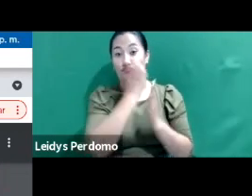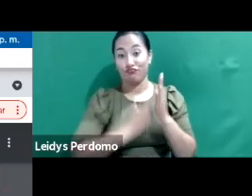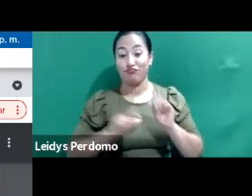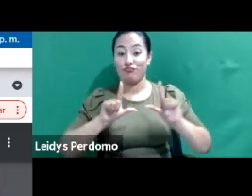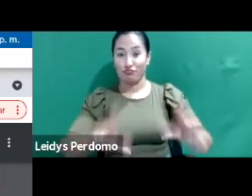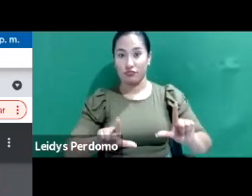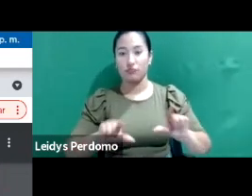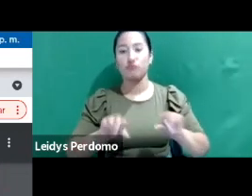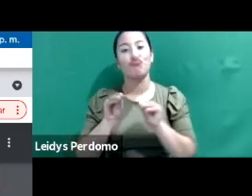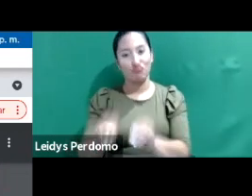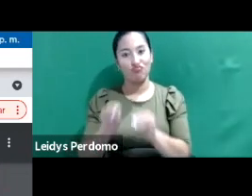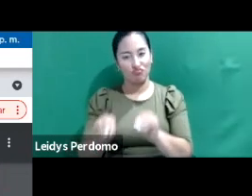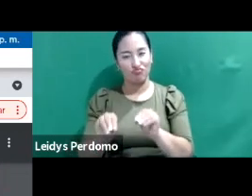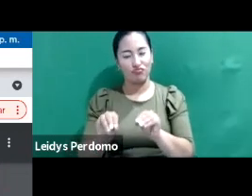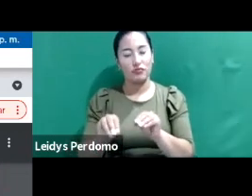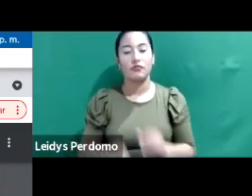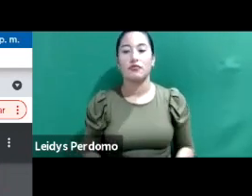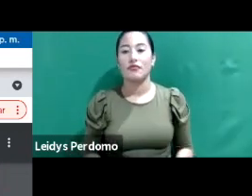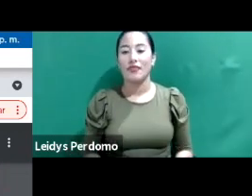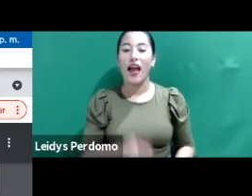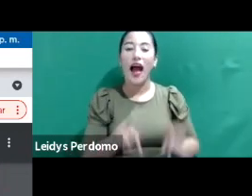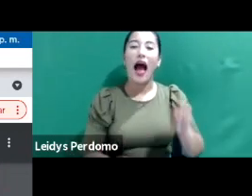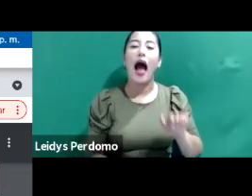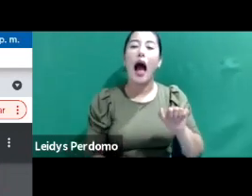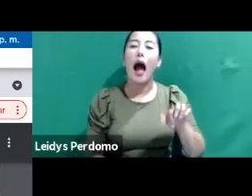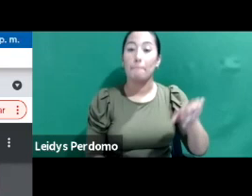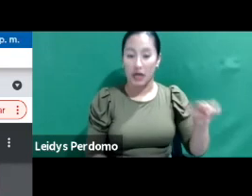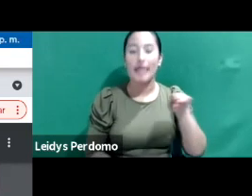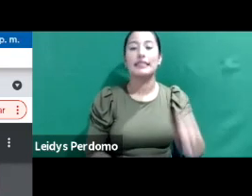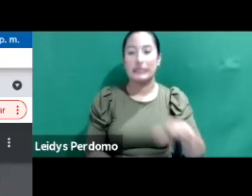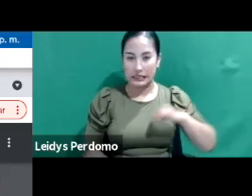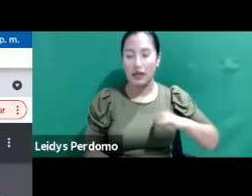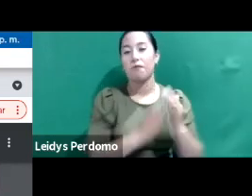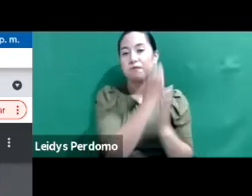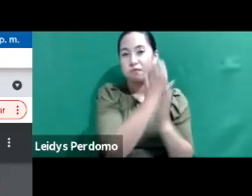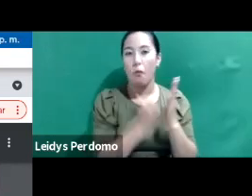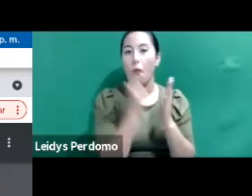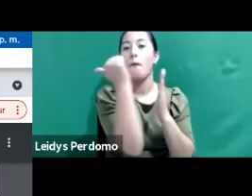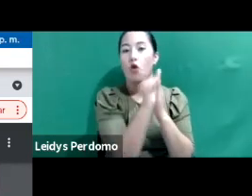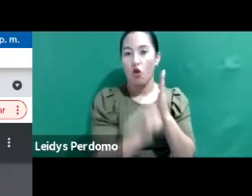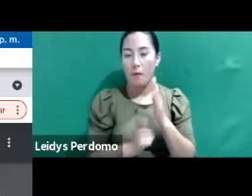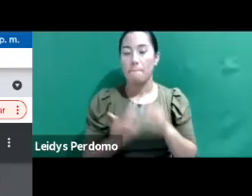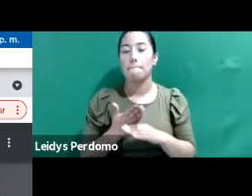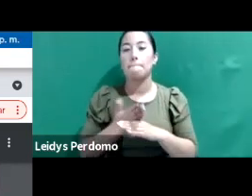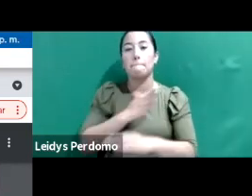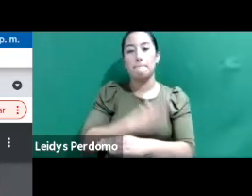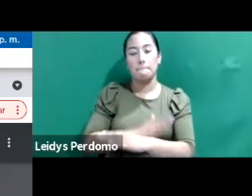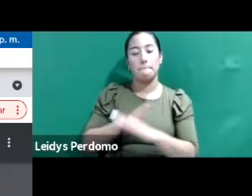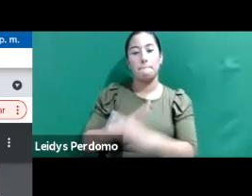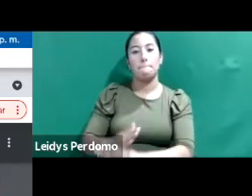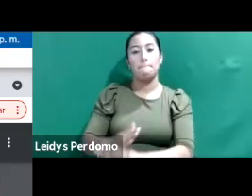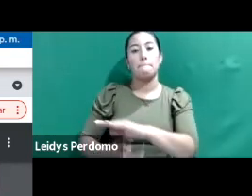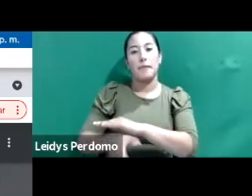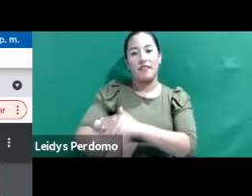tiene certificación y entrenamiento, que por ahí ahorita me preguntaban de la APA, este sí tiene certificación como un programa de prevención universal en prevención de